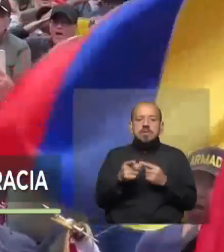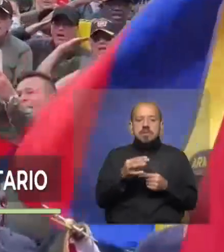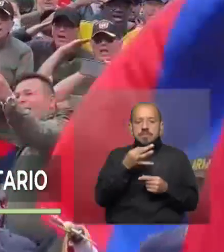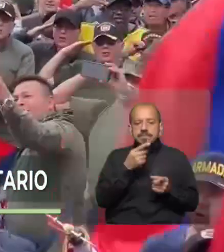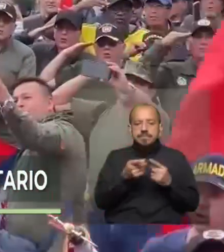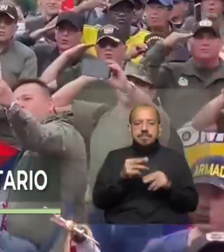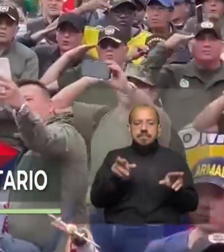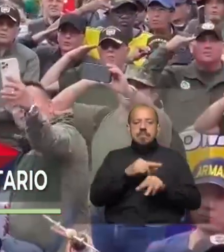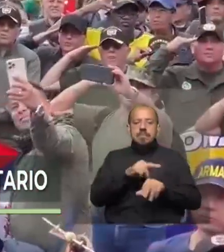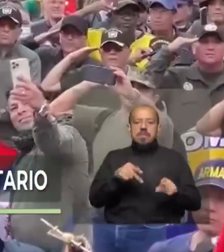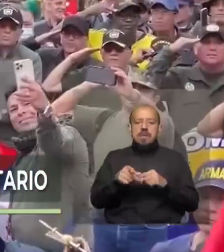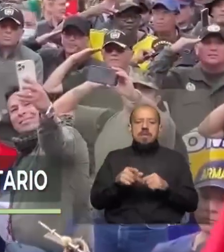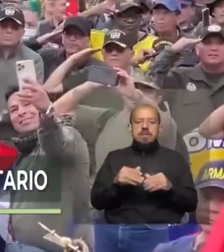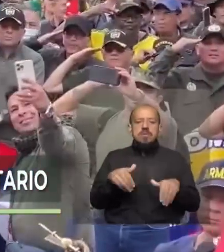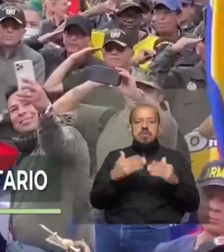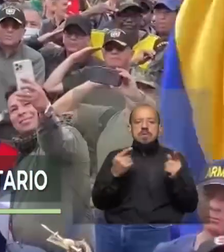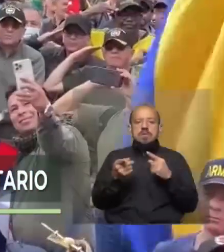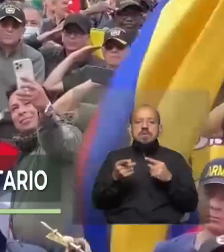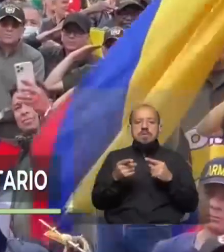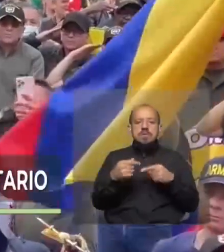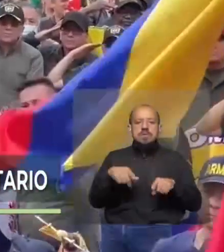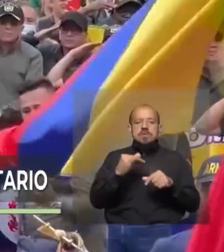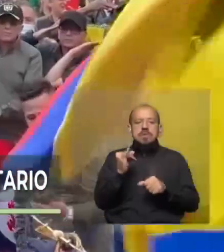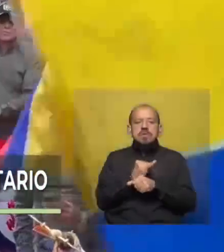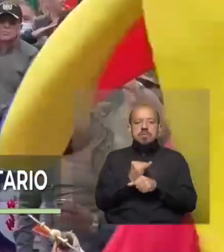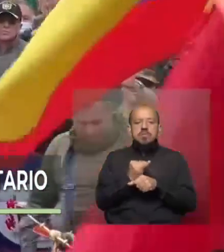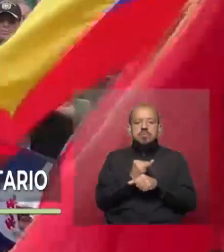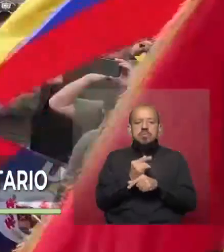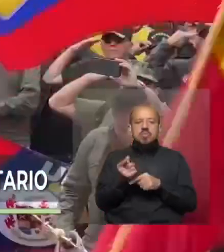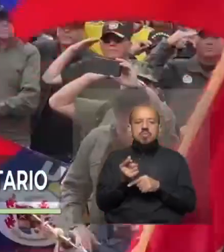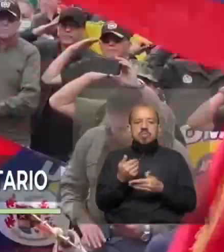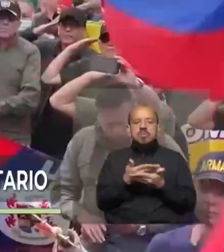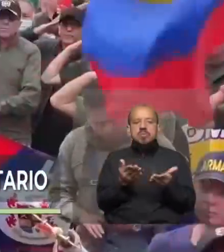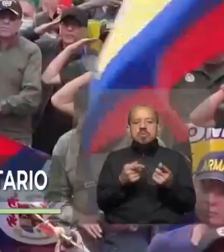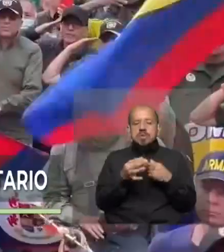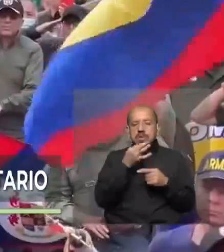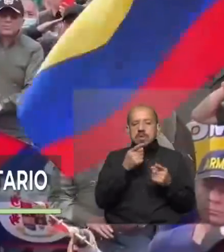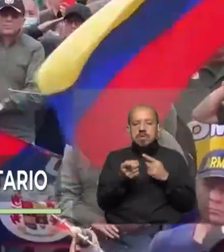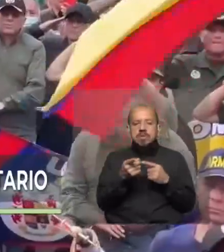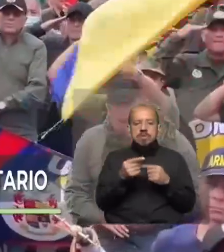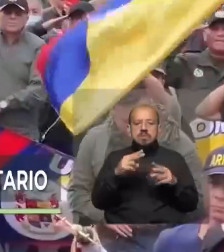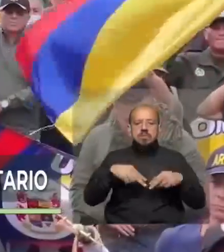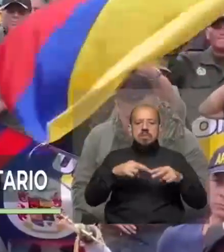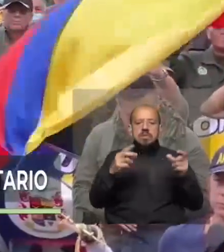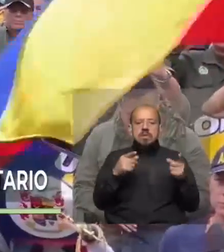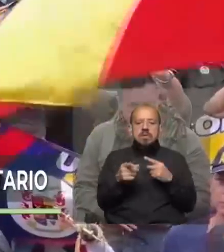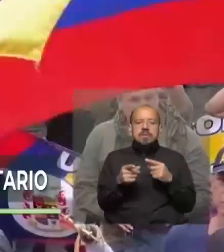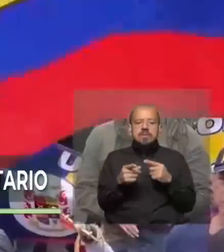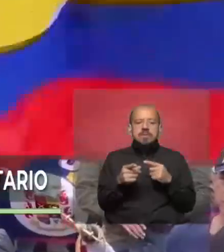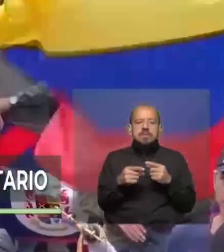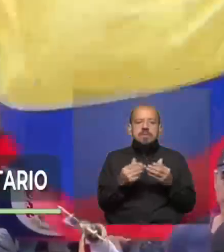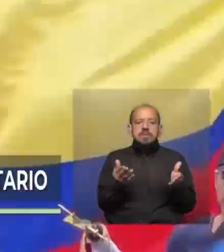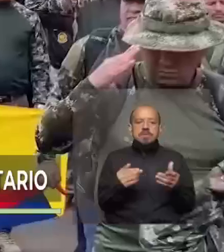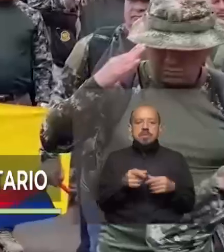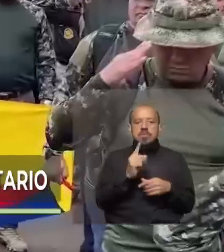manifestó su rechazo a cualquier intento de menoscabar las instituciones y sus representantes adelantando que investigarán el caso en la víspera